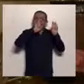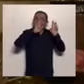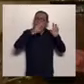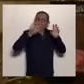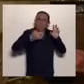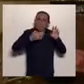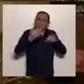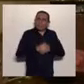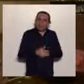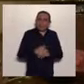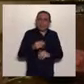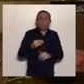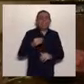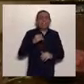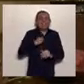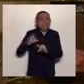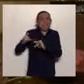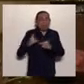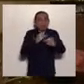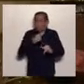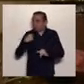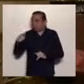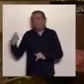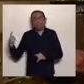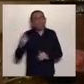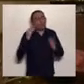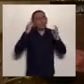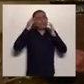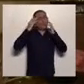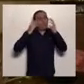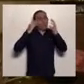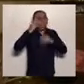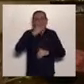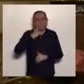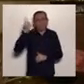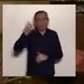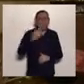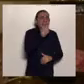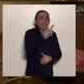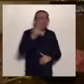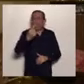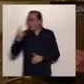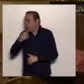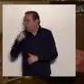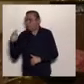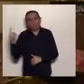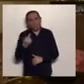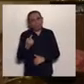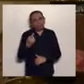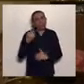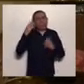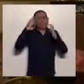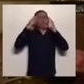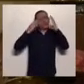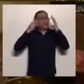que tiene que ver con San José. Somos el sueño de Dios. Bueno, cada uno de nosotros